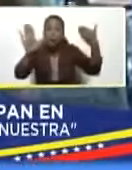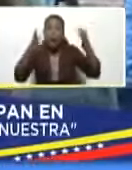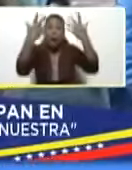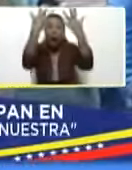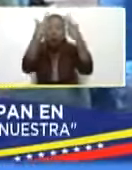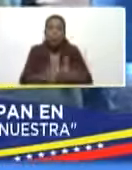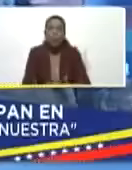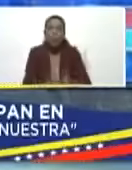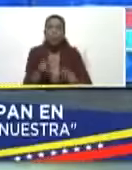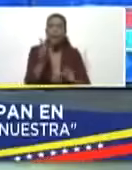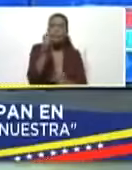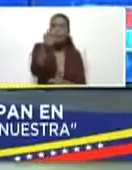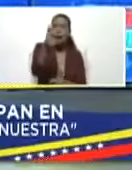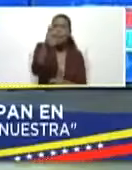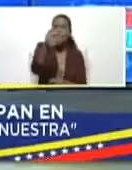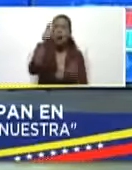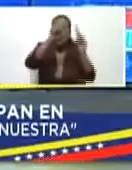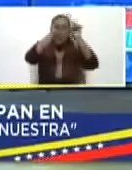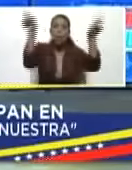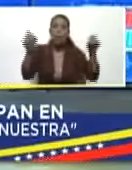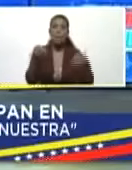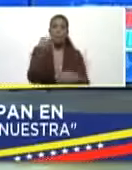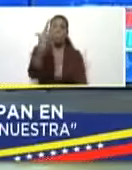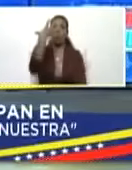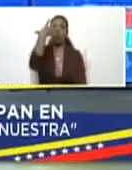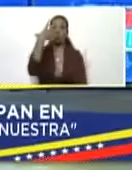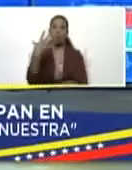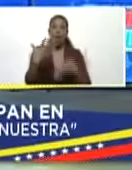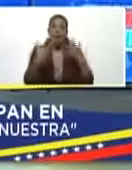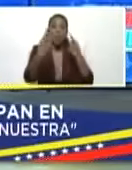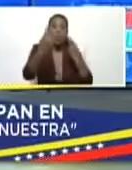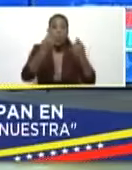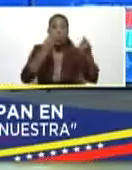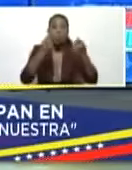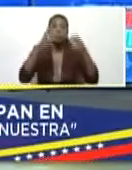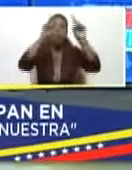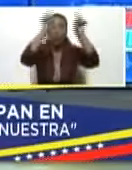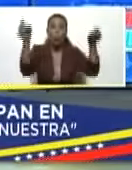automático. La dominación imperialista.